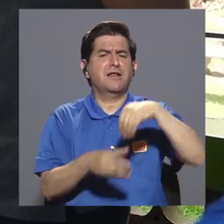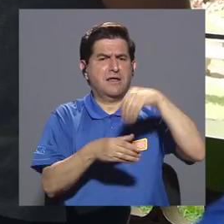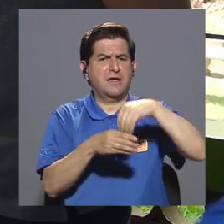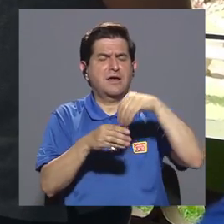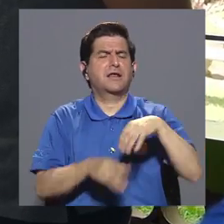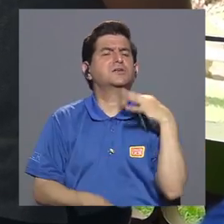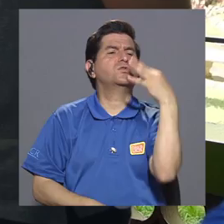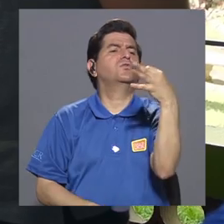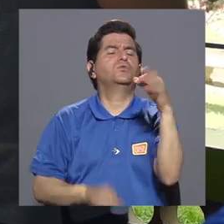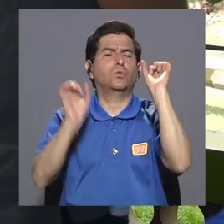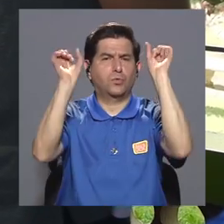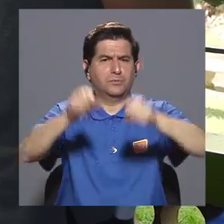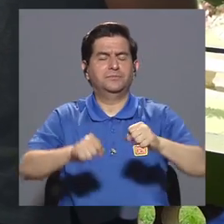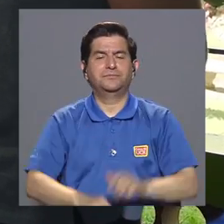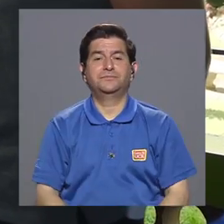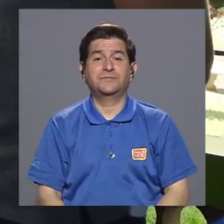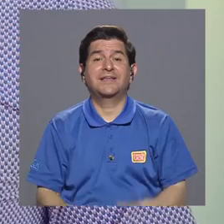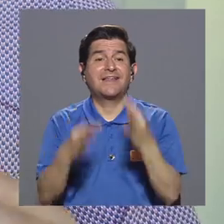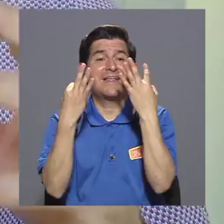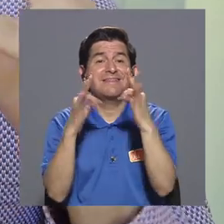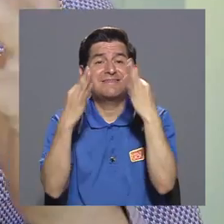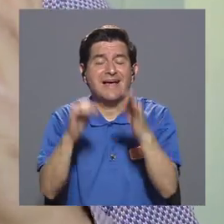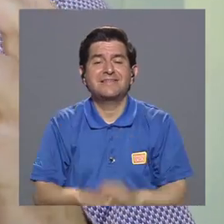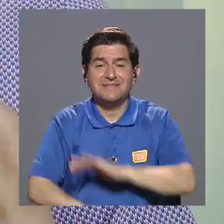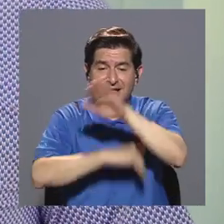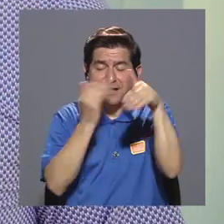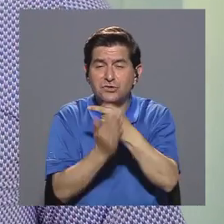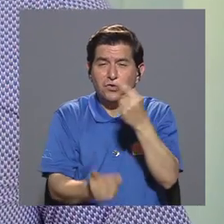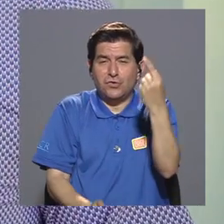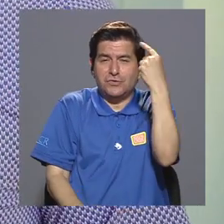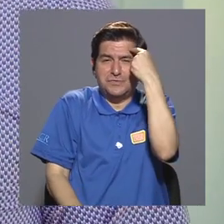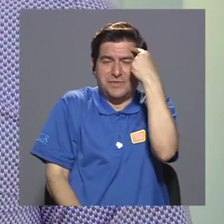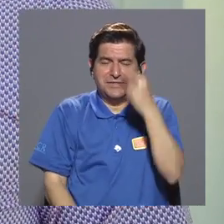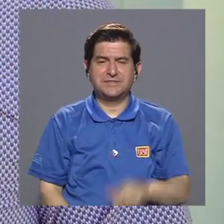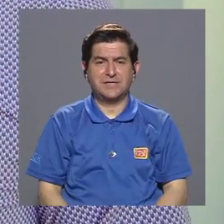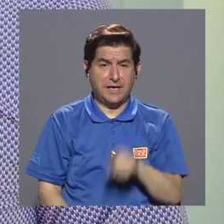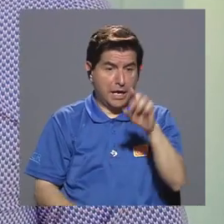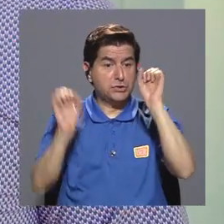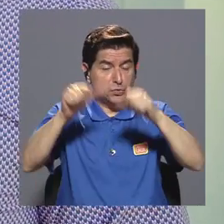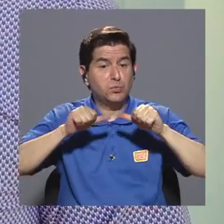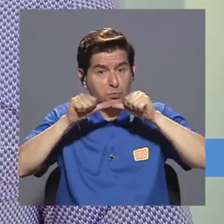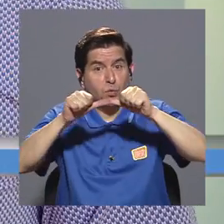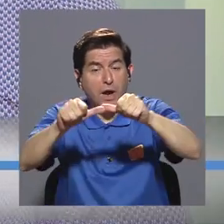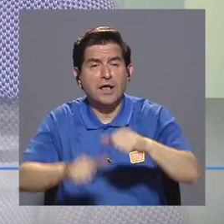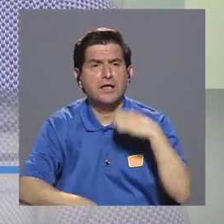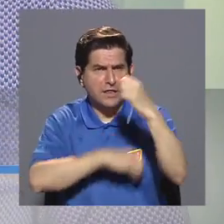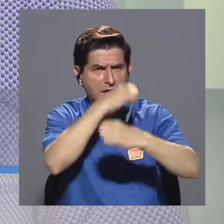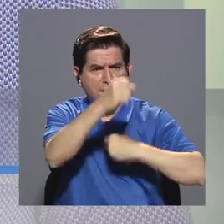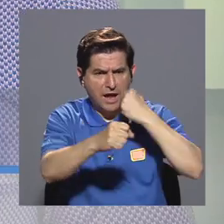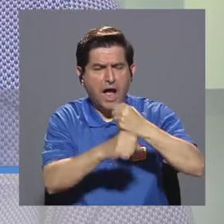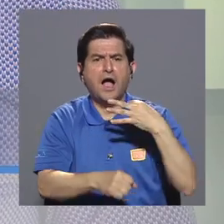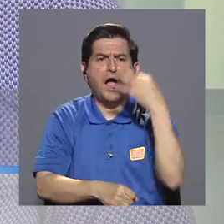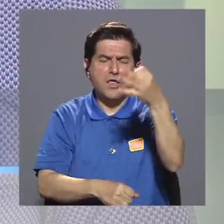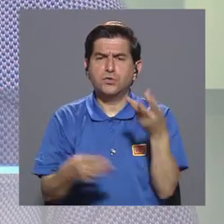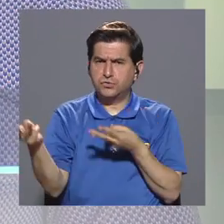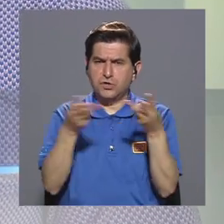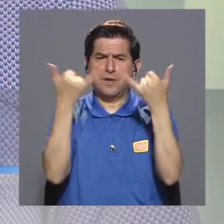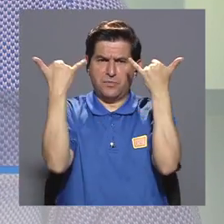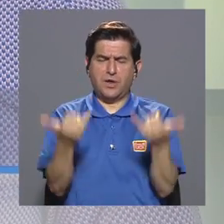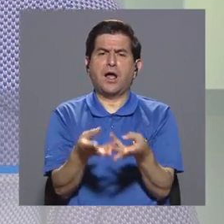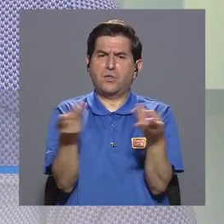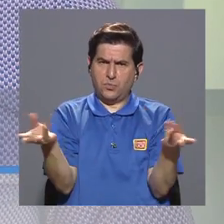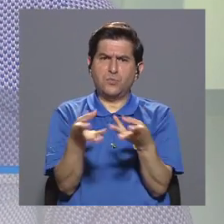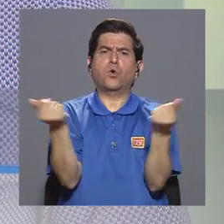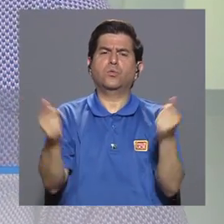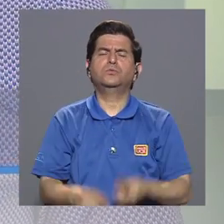fuentes de ingresos en un futuro. Estamos tratando de meter ese chip a todos, de que vayamos más allá, que esto pueda realmente en unos años verse en el mercado